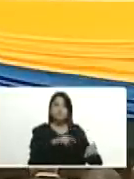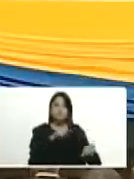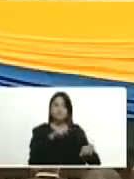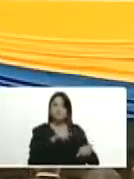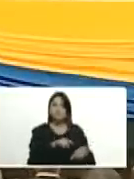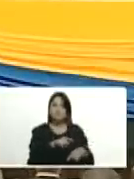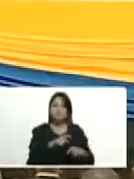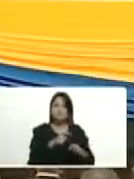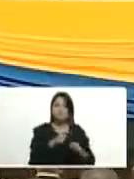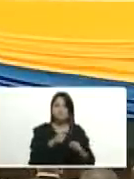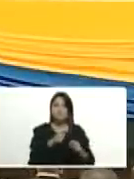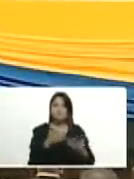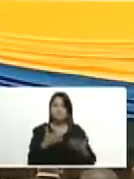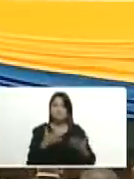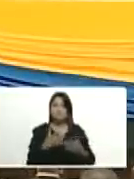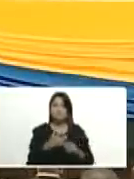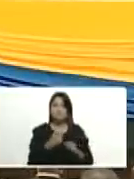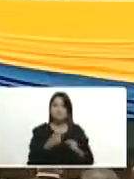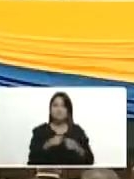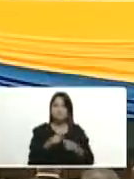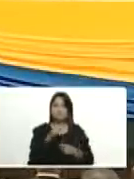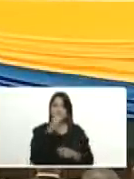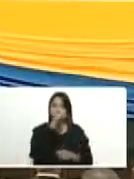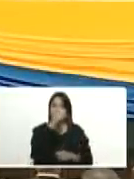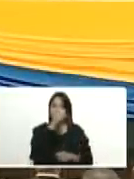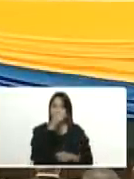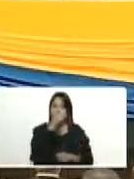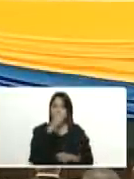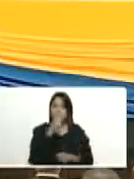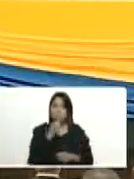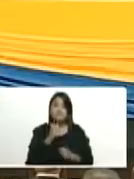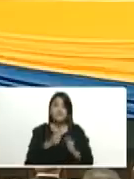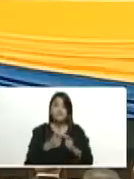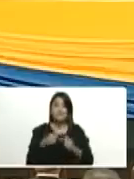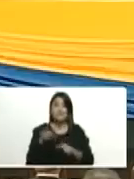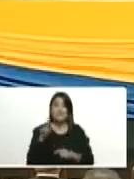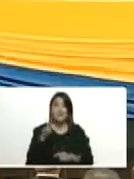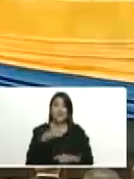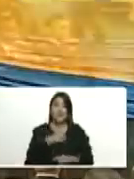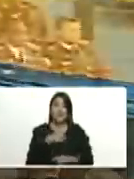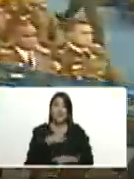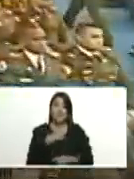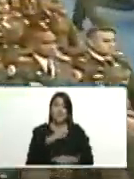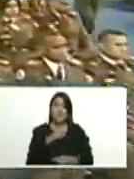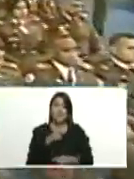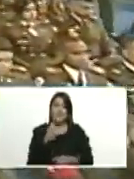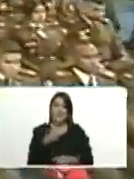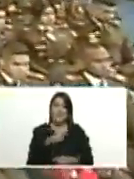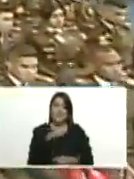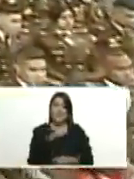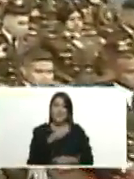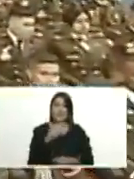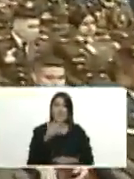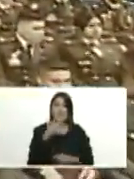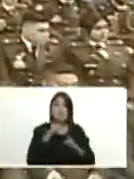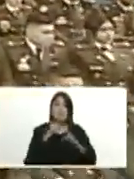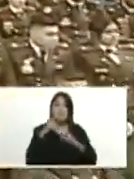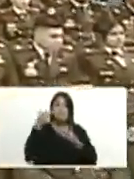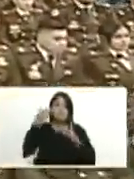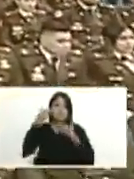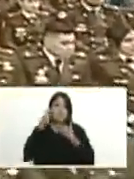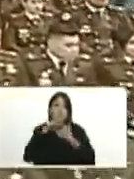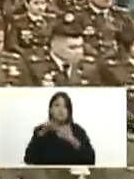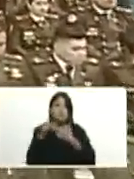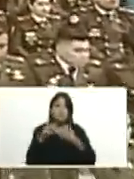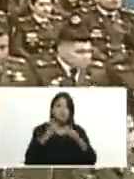ilegales del narcotráfico en el territorio nacional. No podrán existir instalaciones dedicadas a la trata de personas. Comandante jefe, permiso para